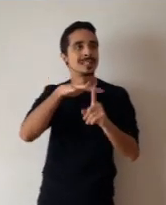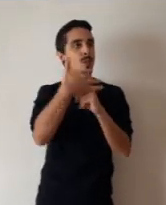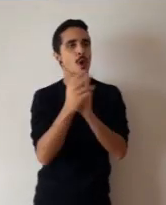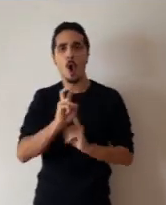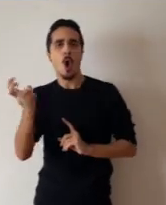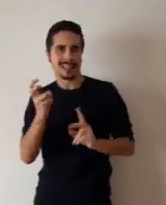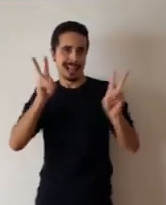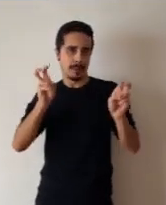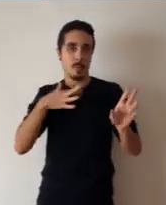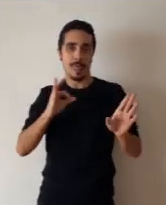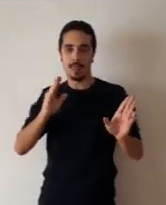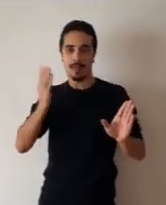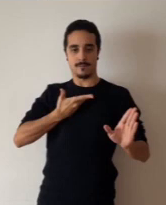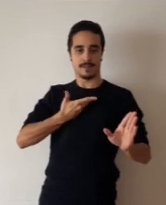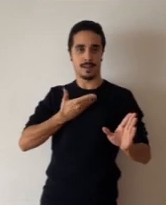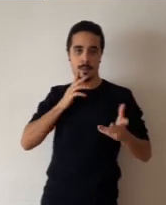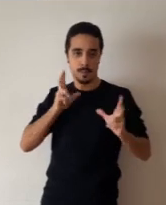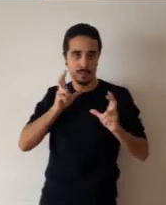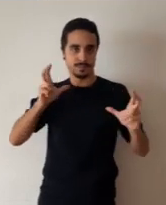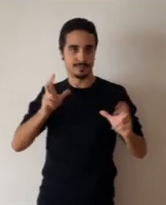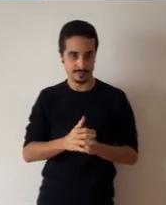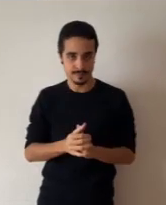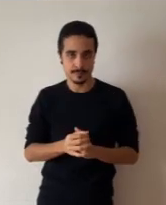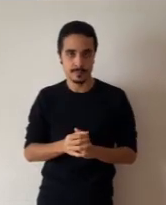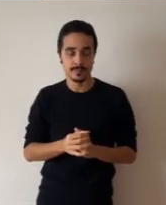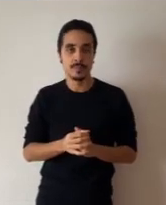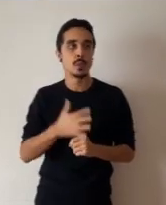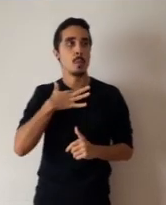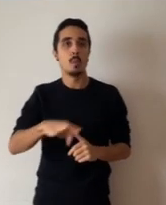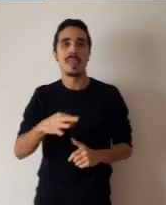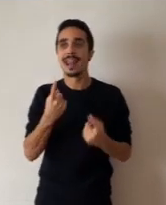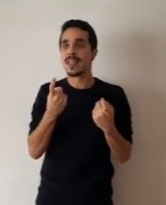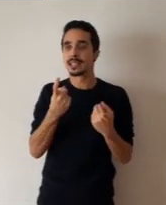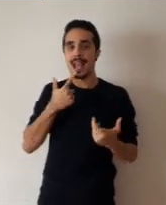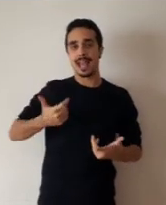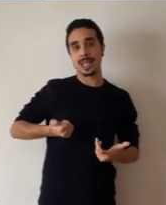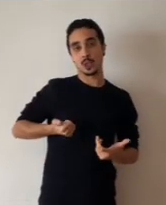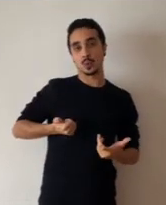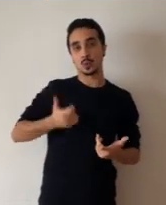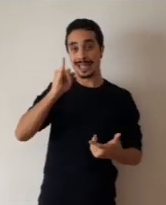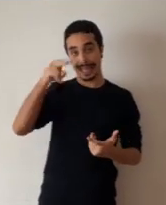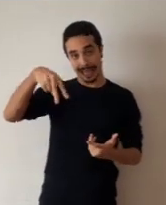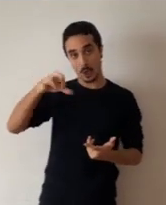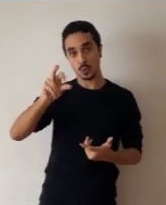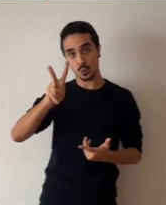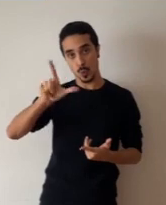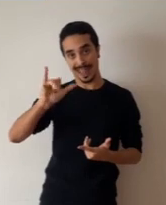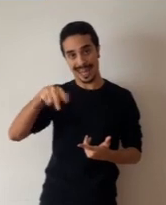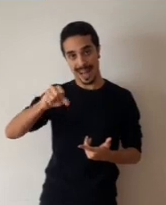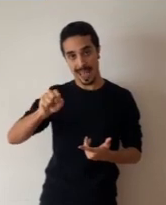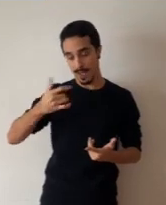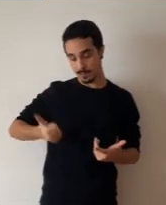ocurrido algo más que esté condicionando el que ella esté aumentando de peso. esté aumentando de peso y que en consecuencia necesite